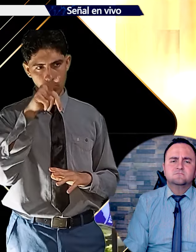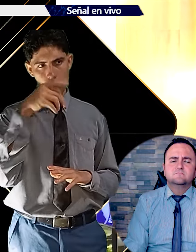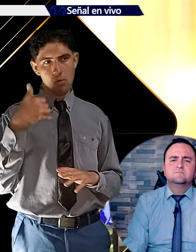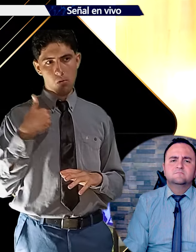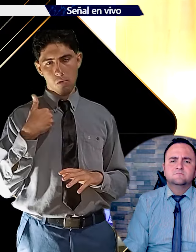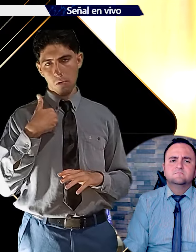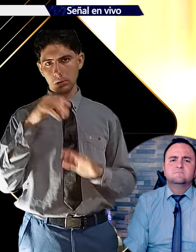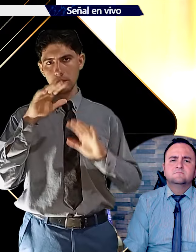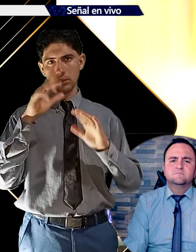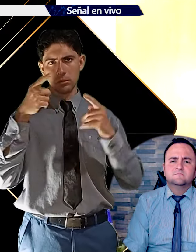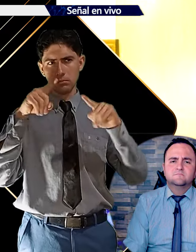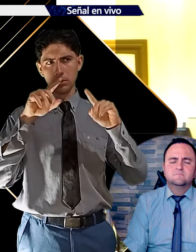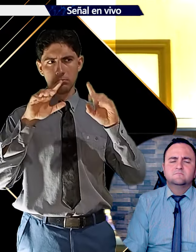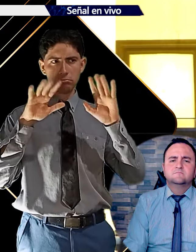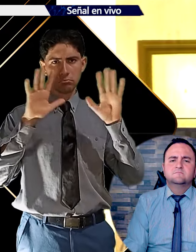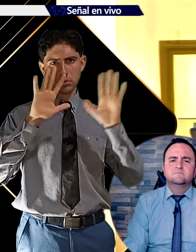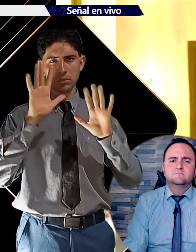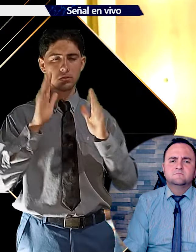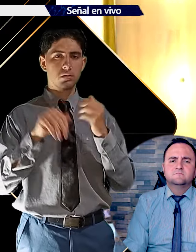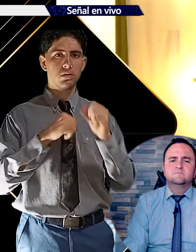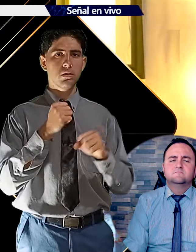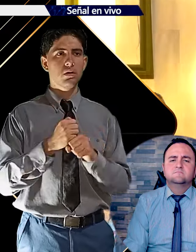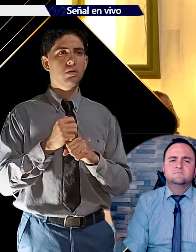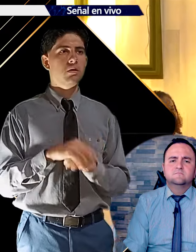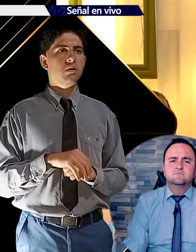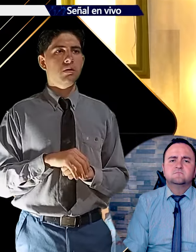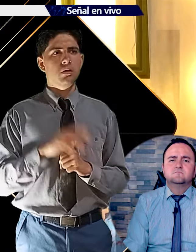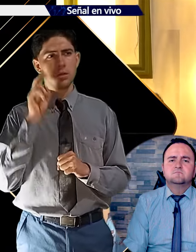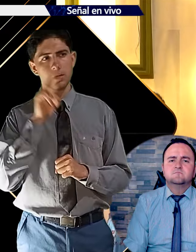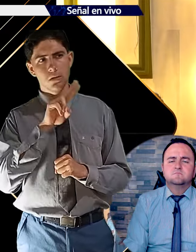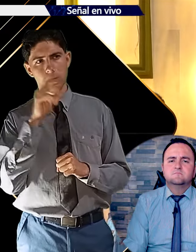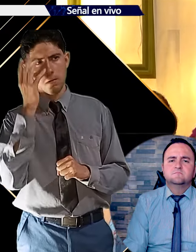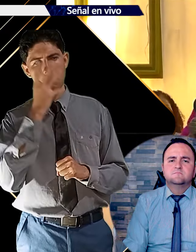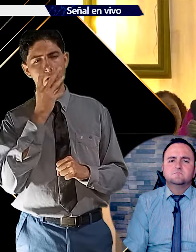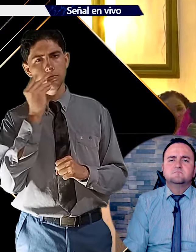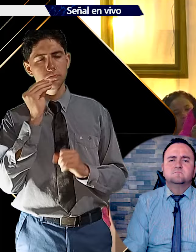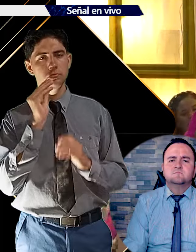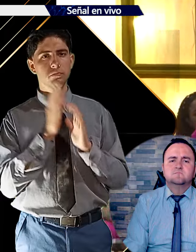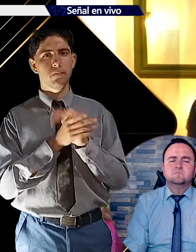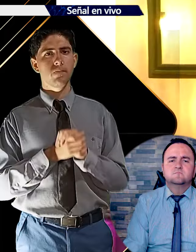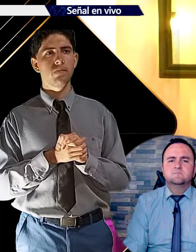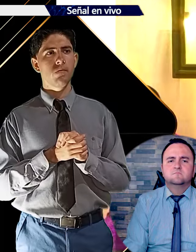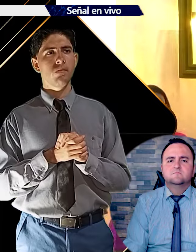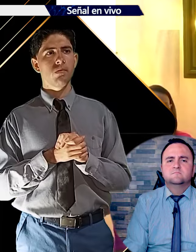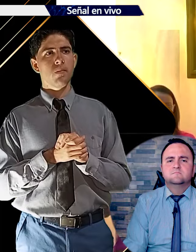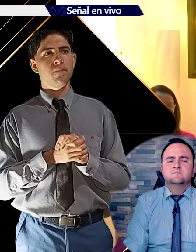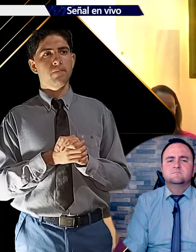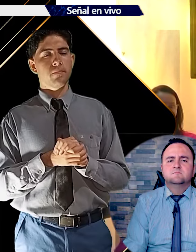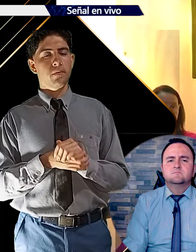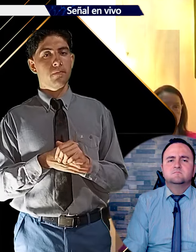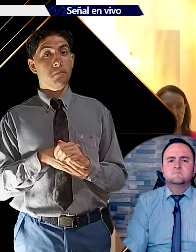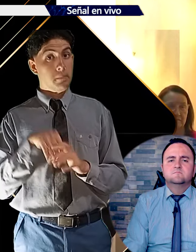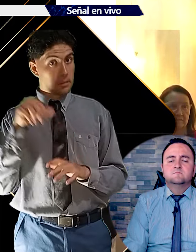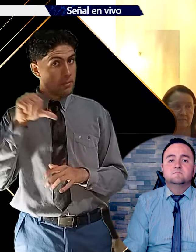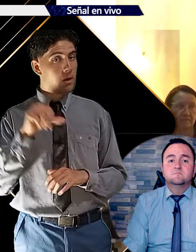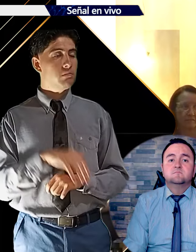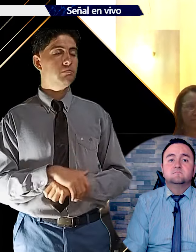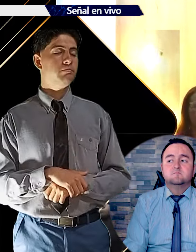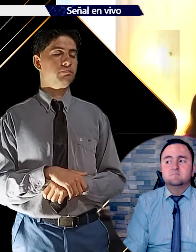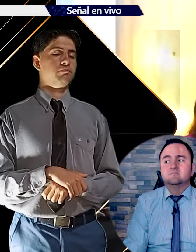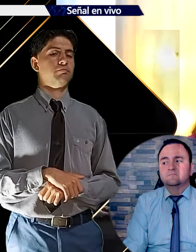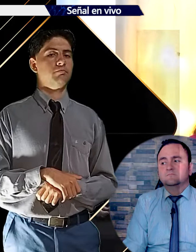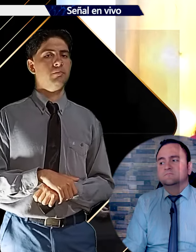o 15, y había un chico de la iglesia donde asistíamos en Medellín, y el muchacho era muy simpático, era un cerebro completo, era bien